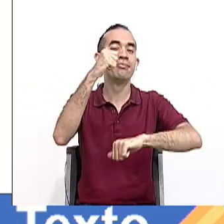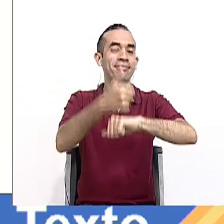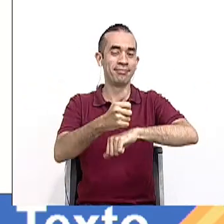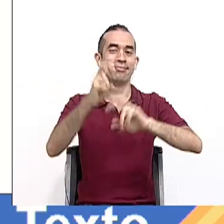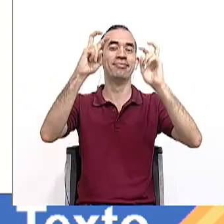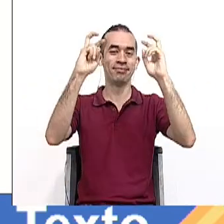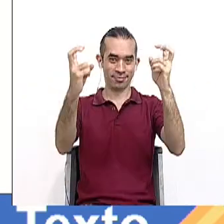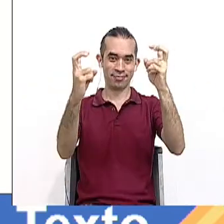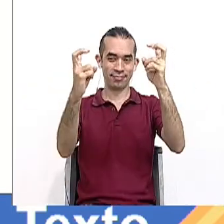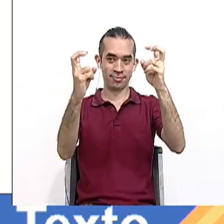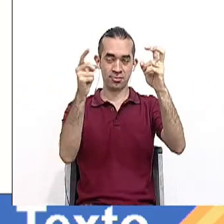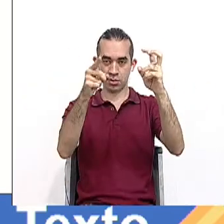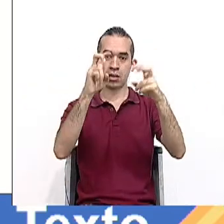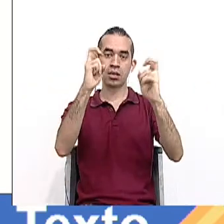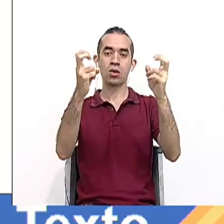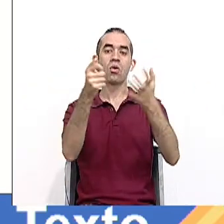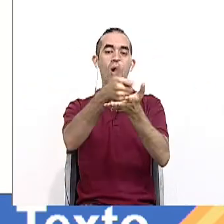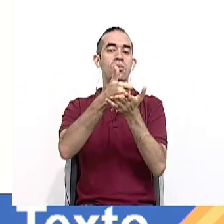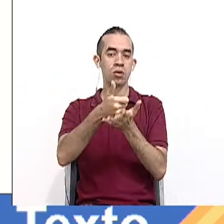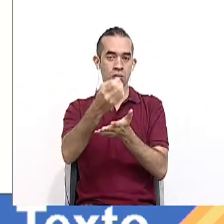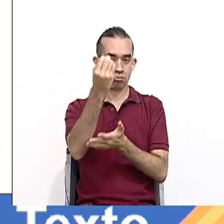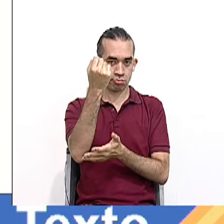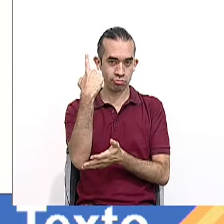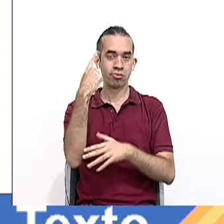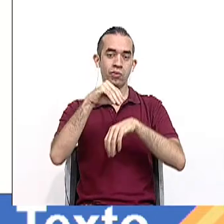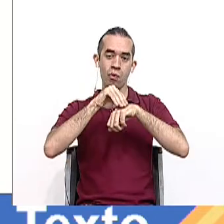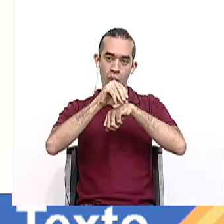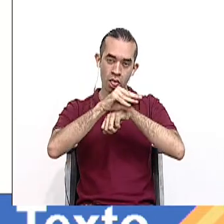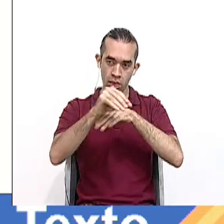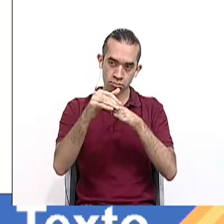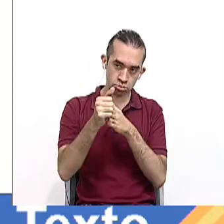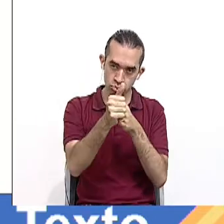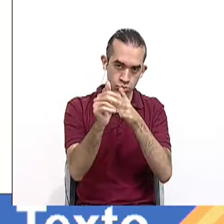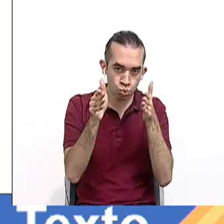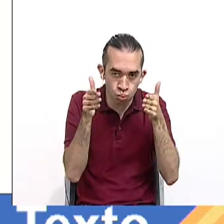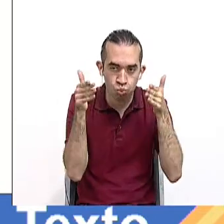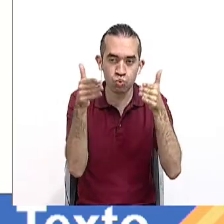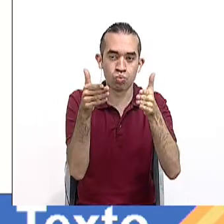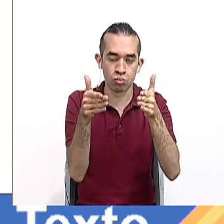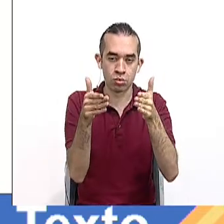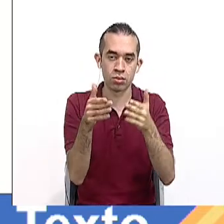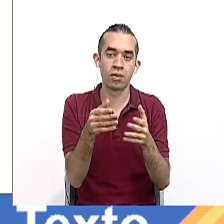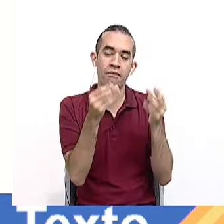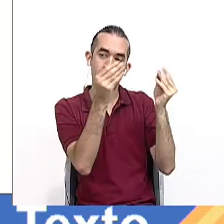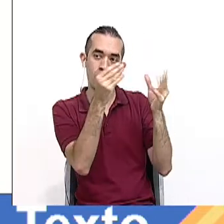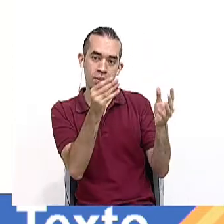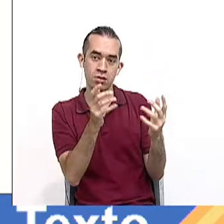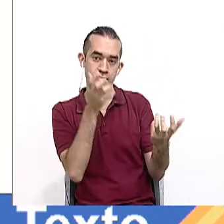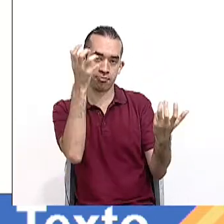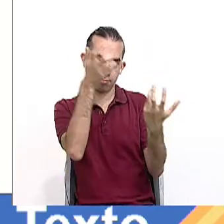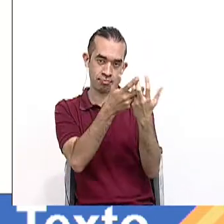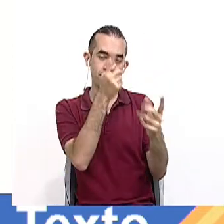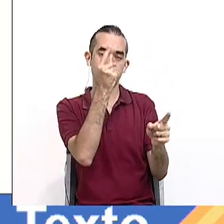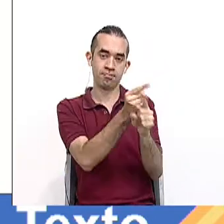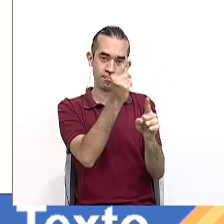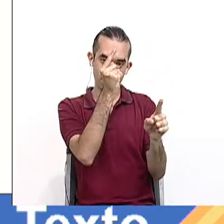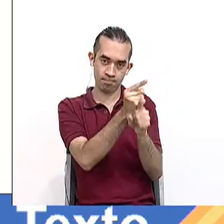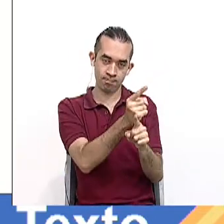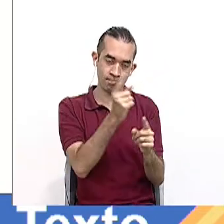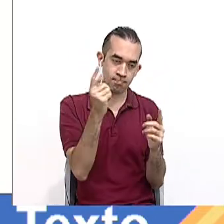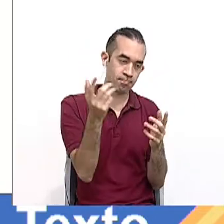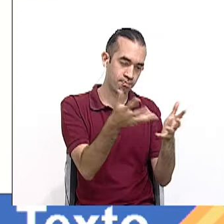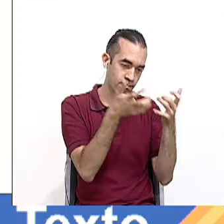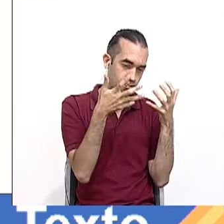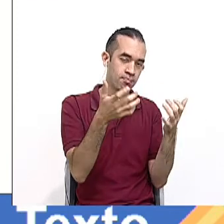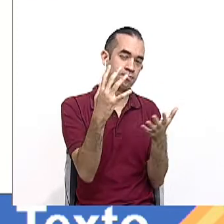Recuerden que el título nos orienta, nos permite focalizarnos y buscar la información apropiada y pertinente.